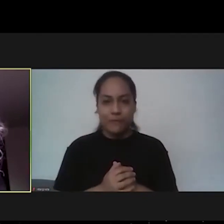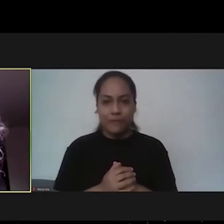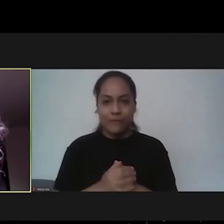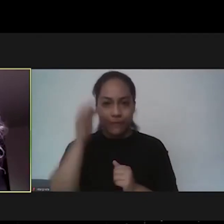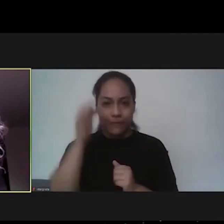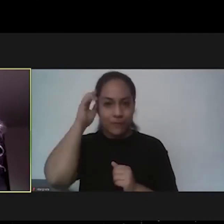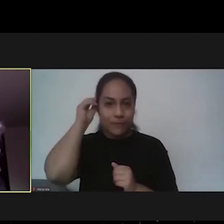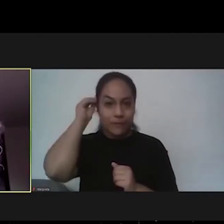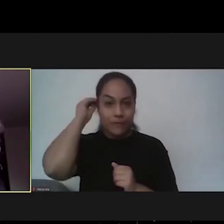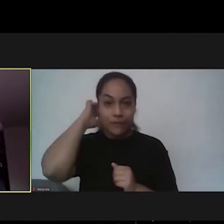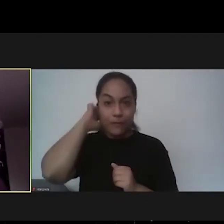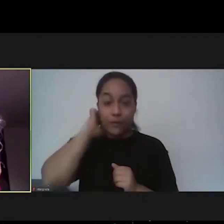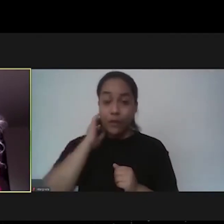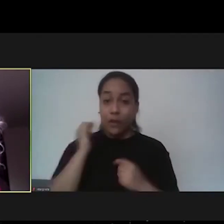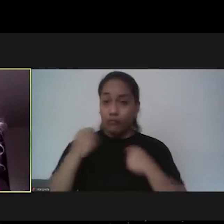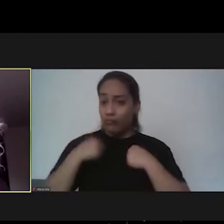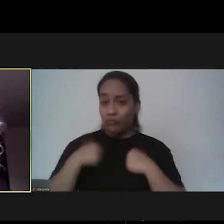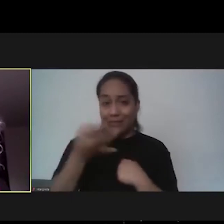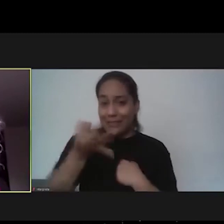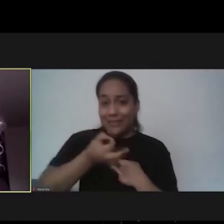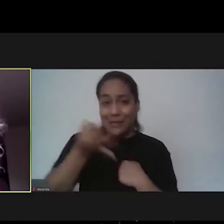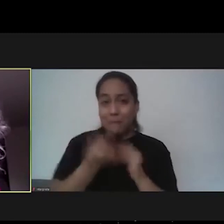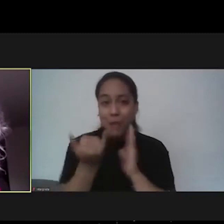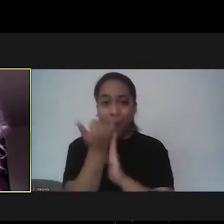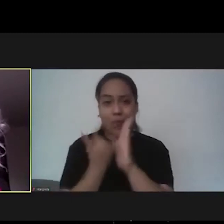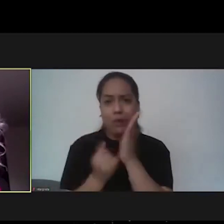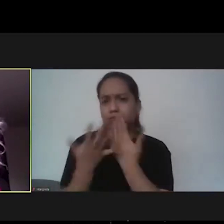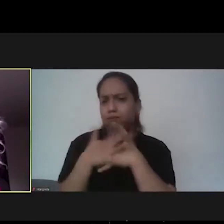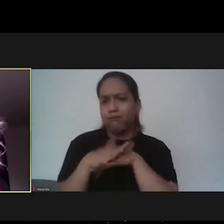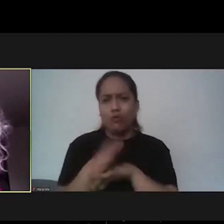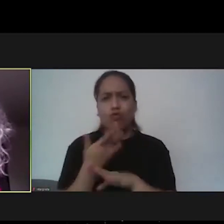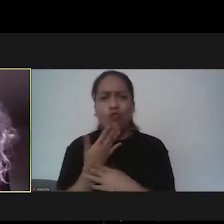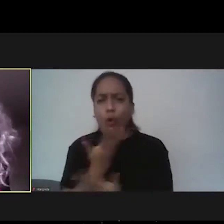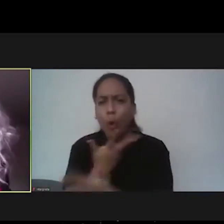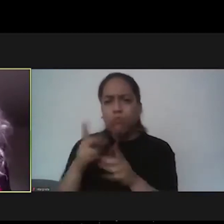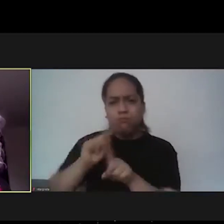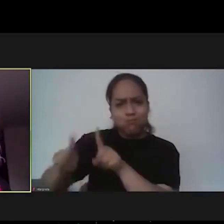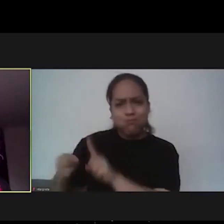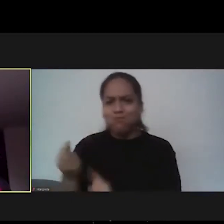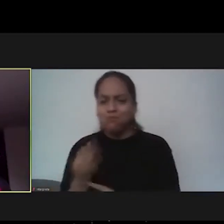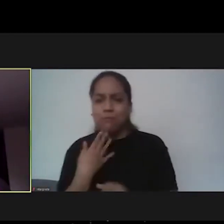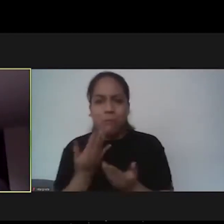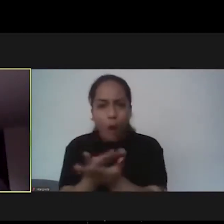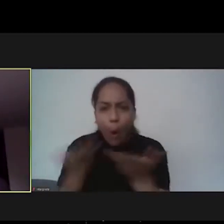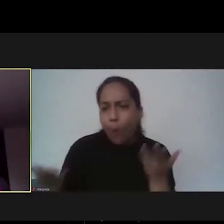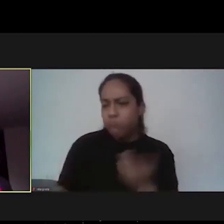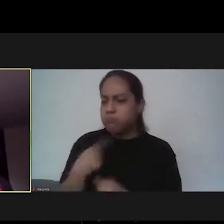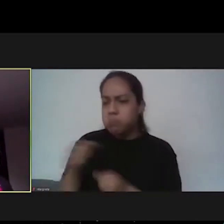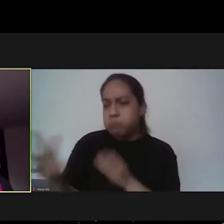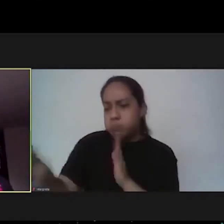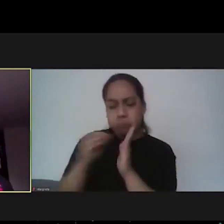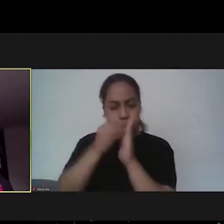Yo dibujo siempre con técnica mixta, me encanta experimentar materiales.